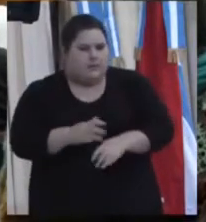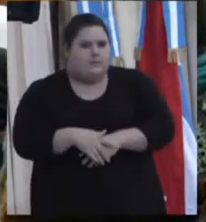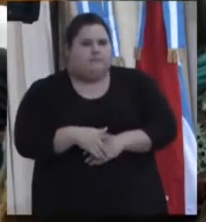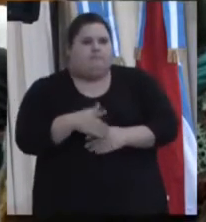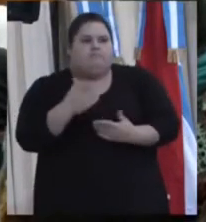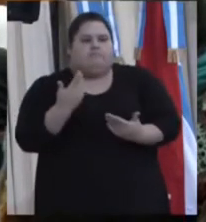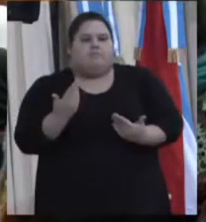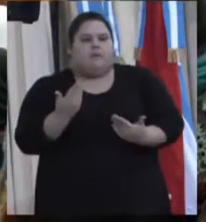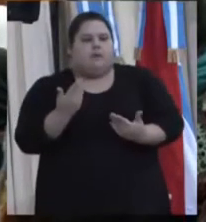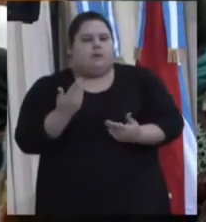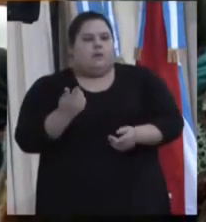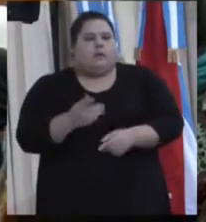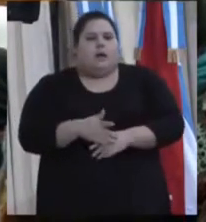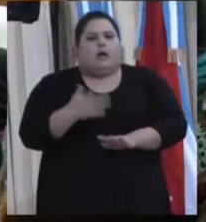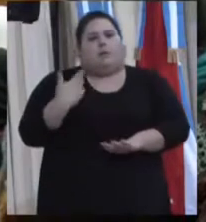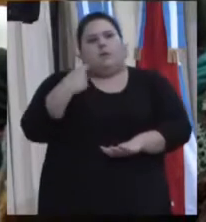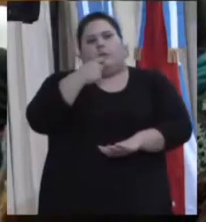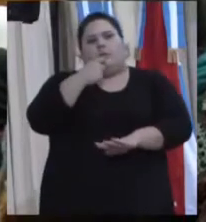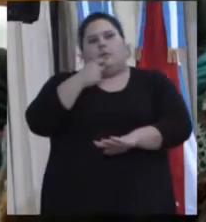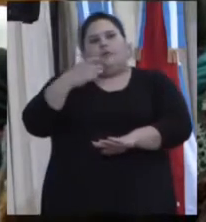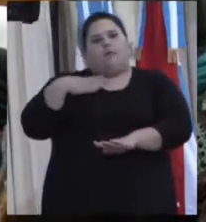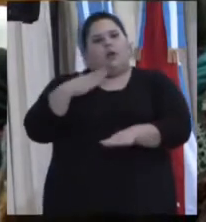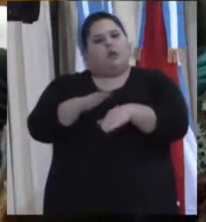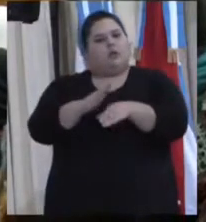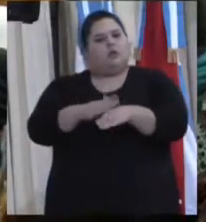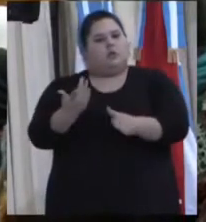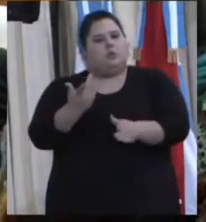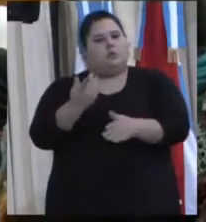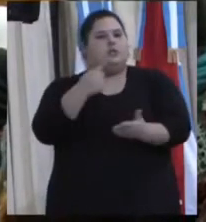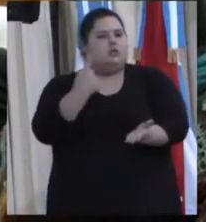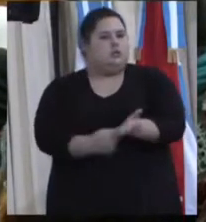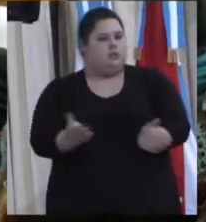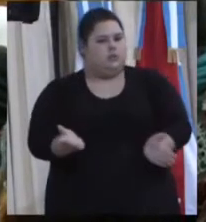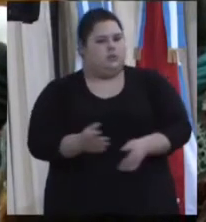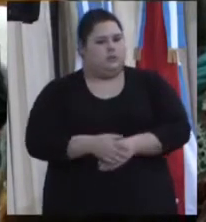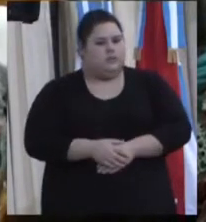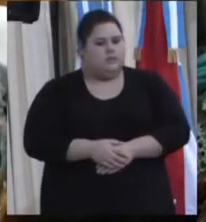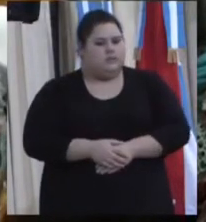muchas veces en la falta de compromiso y de sentido social en sus decisiones,